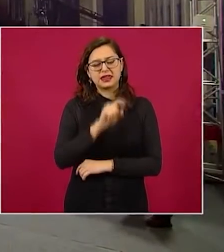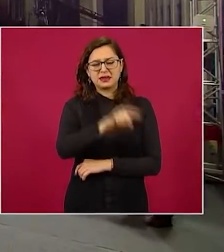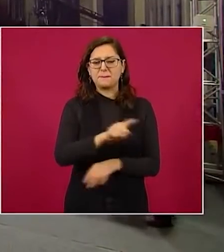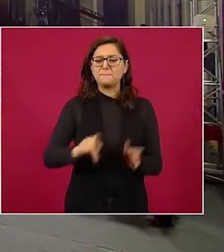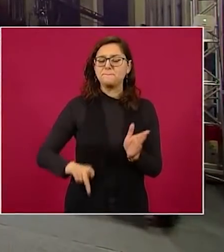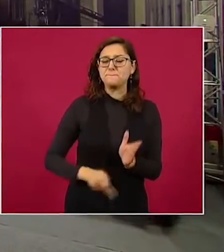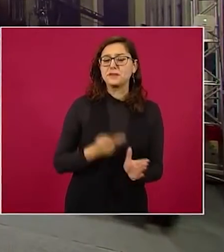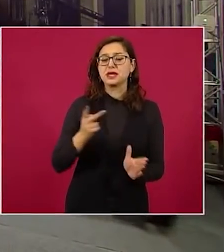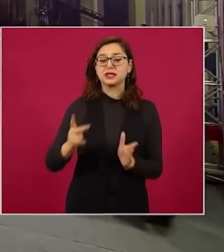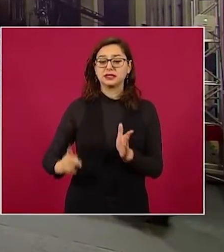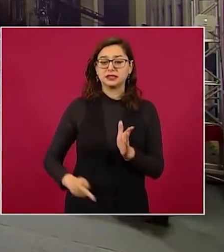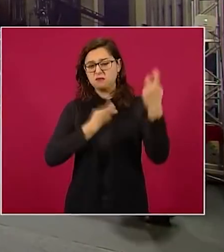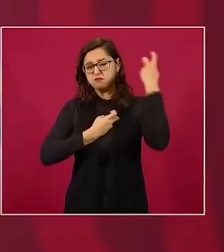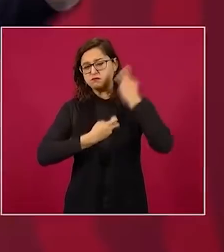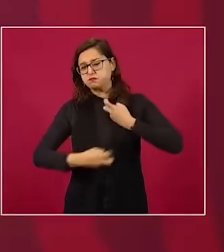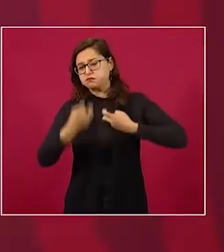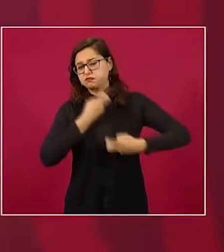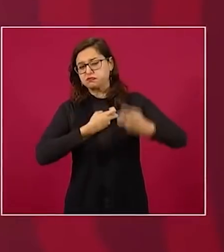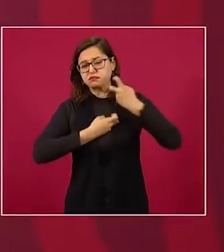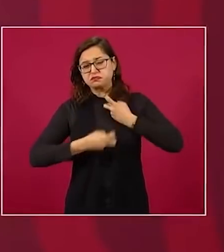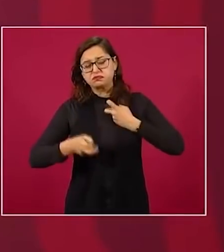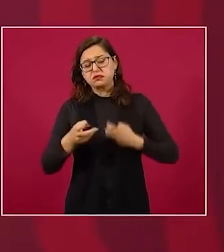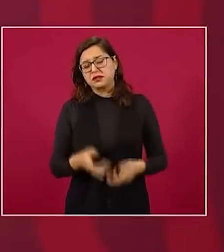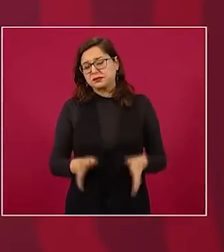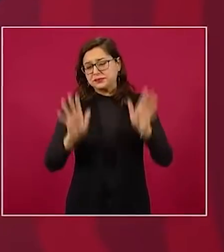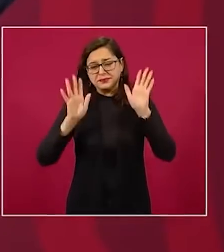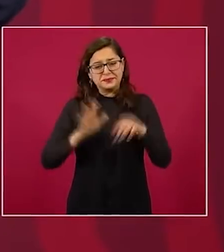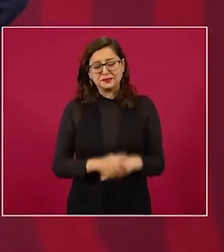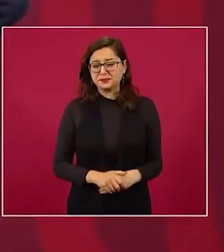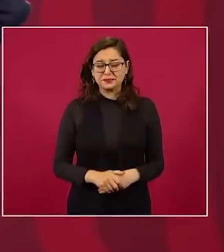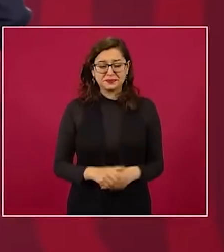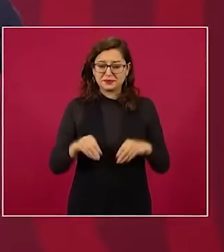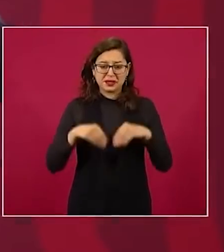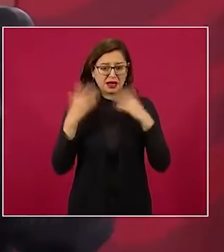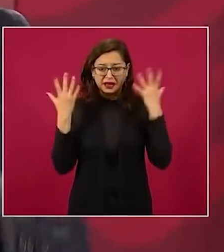insulta, y es normal, tenemos diferencias con él desde hace tiempo.